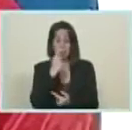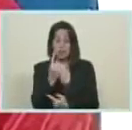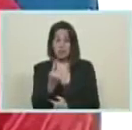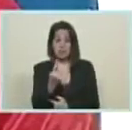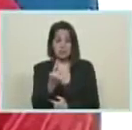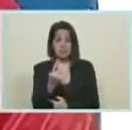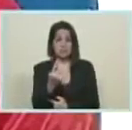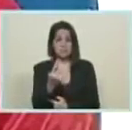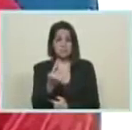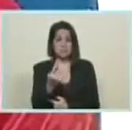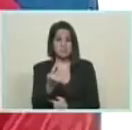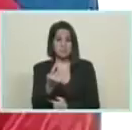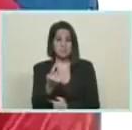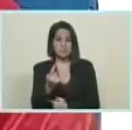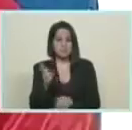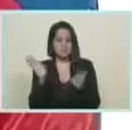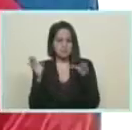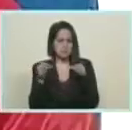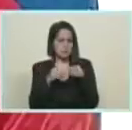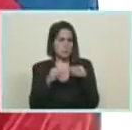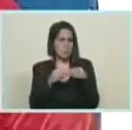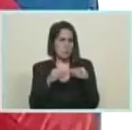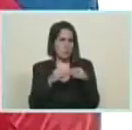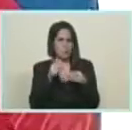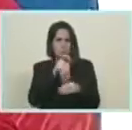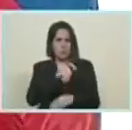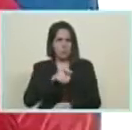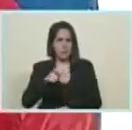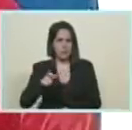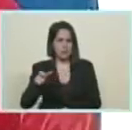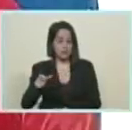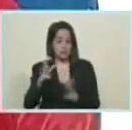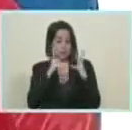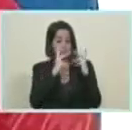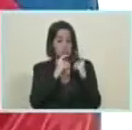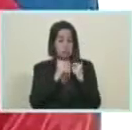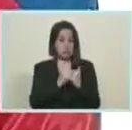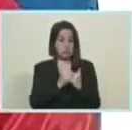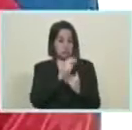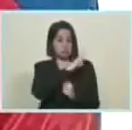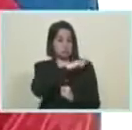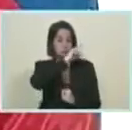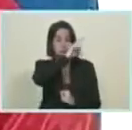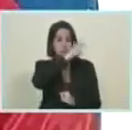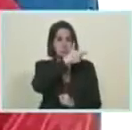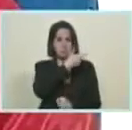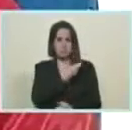que un grupo de personas de una gerencia X